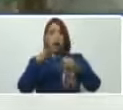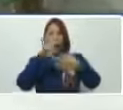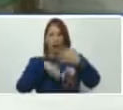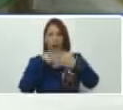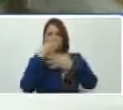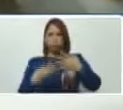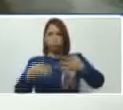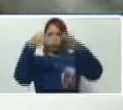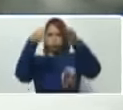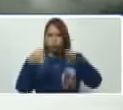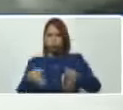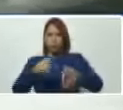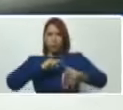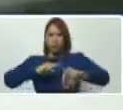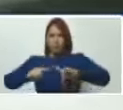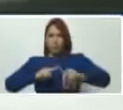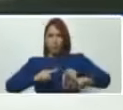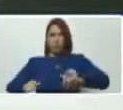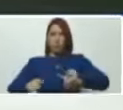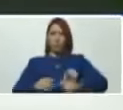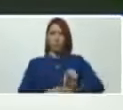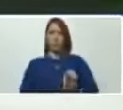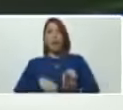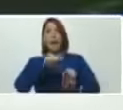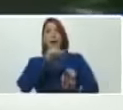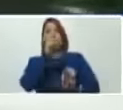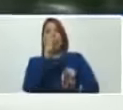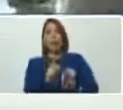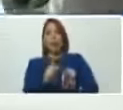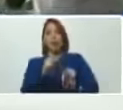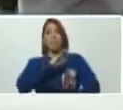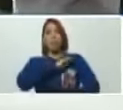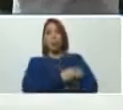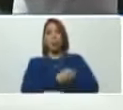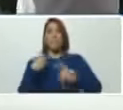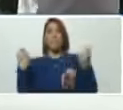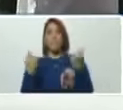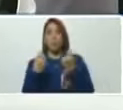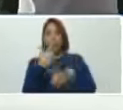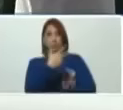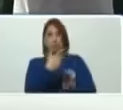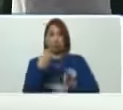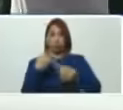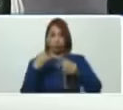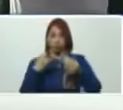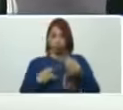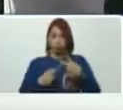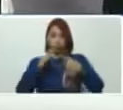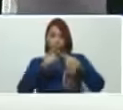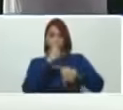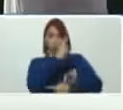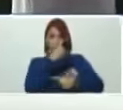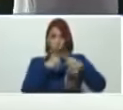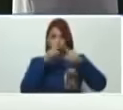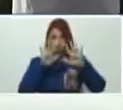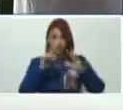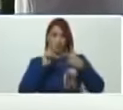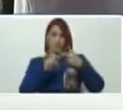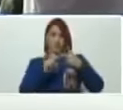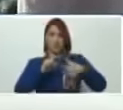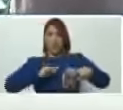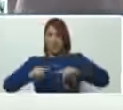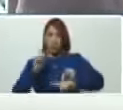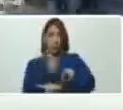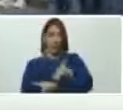concreta de acción, el acá del poder popular. Tres instrumentos, el 1x10 del buen gobierno, acción